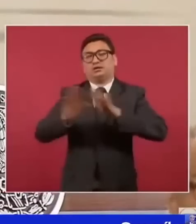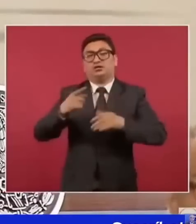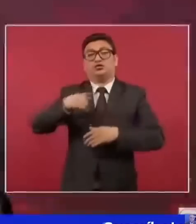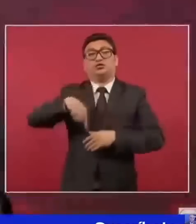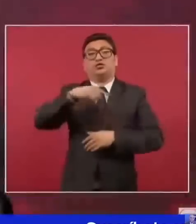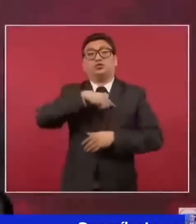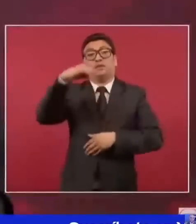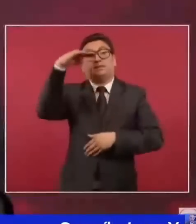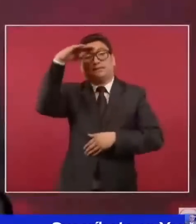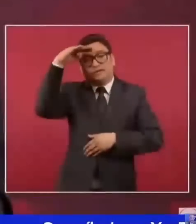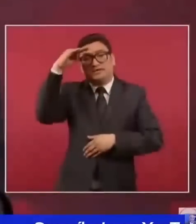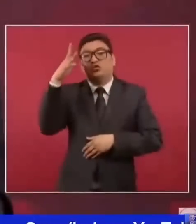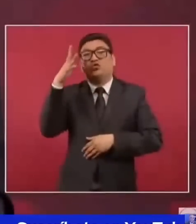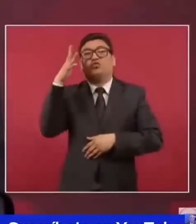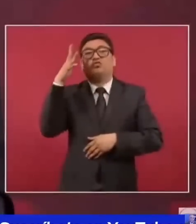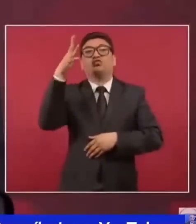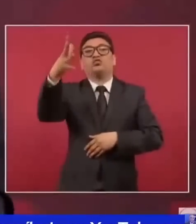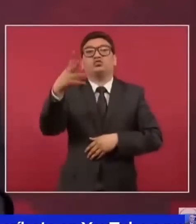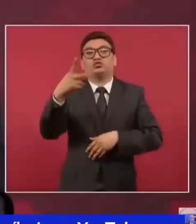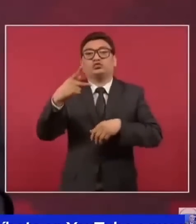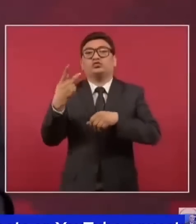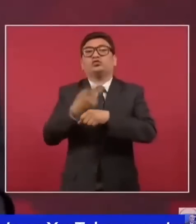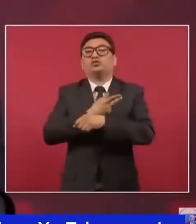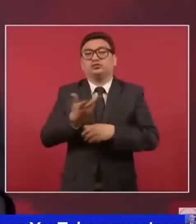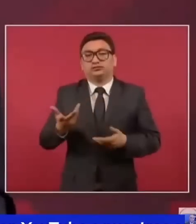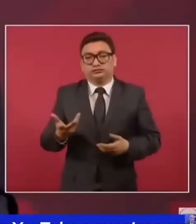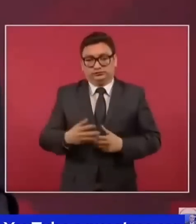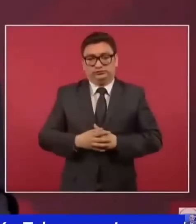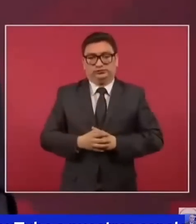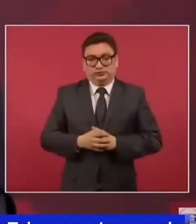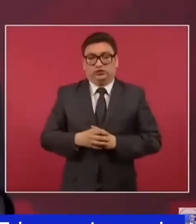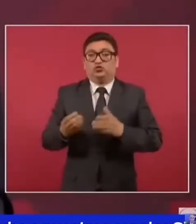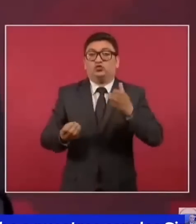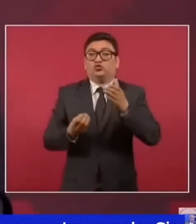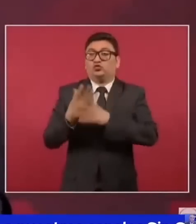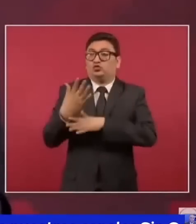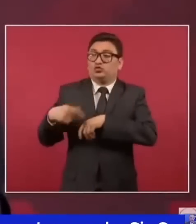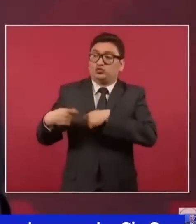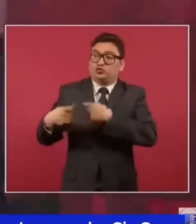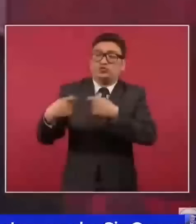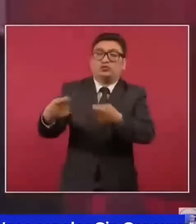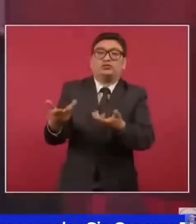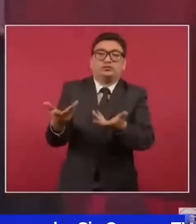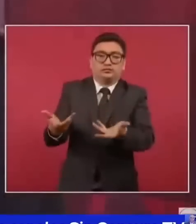Pensemos en los que vienen detrás de nosotros, en las nuevas generaciones.